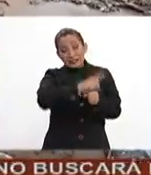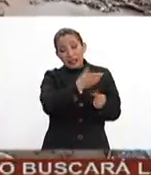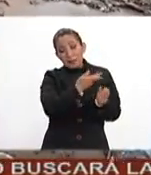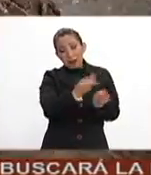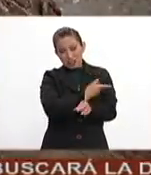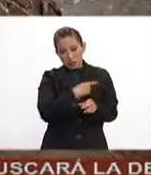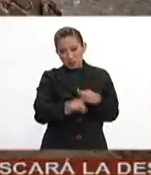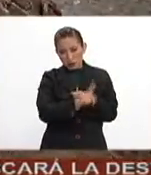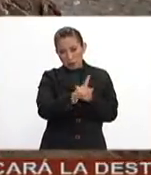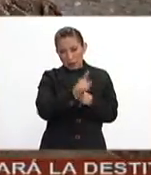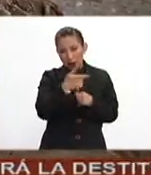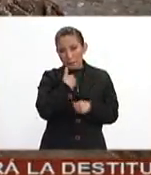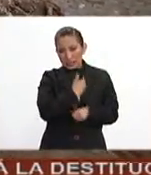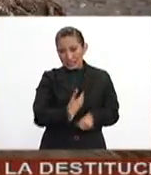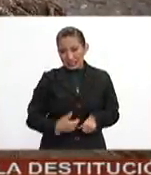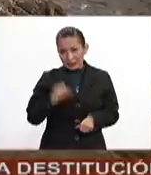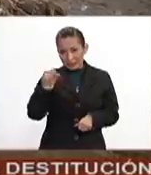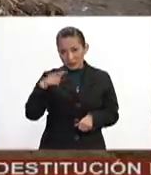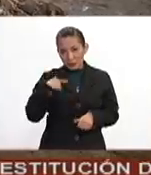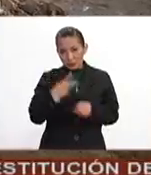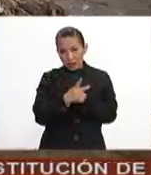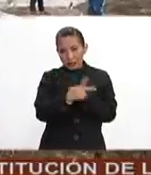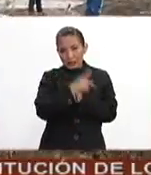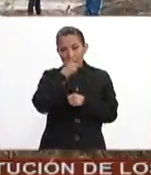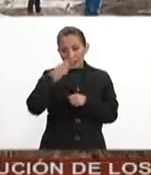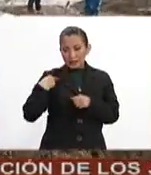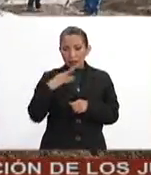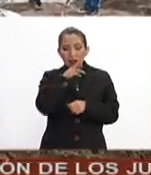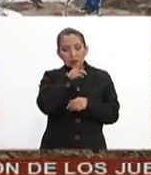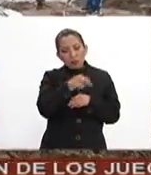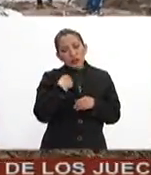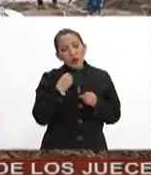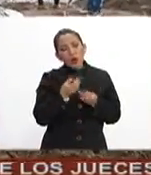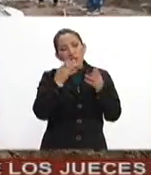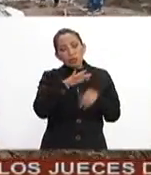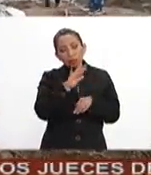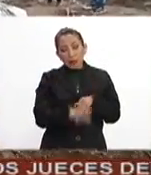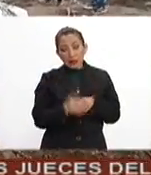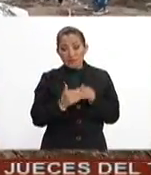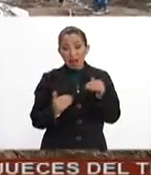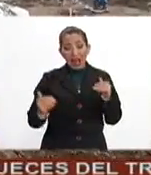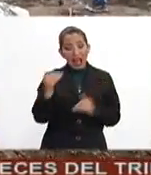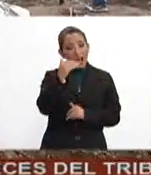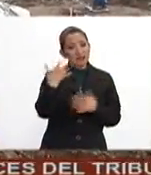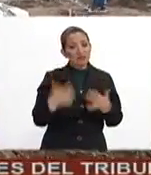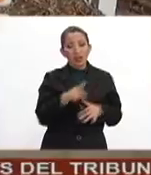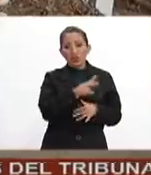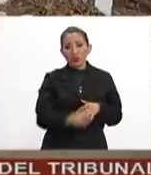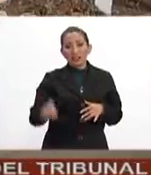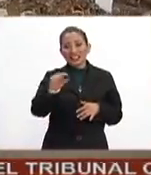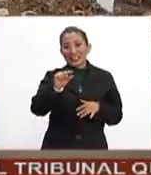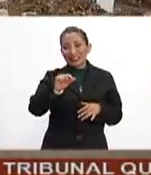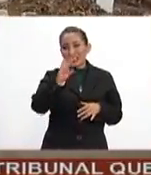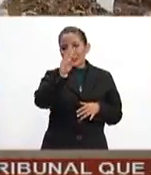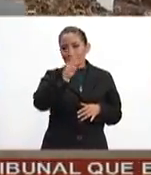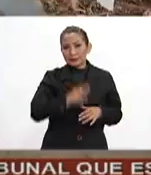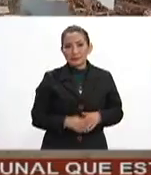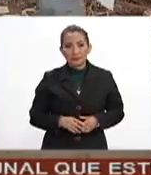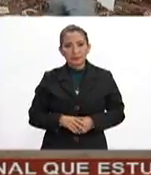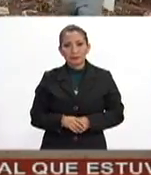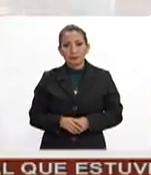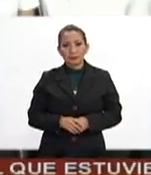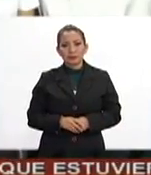de la tragedia, el presidente Juan Manuel Santos informó que en el último reporte de víctimas la cifra subió a 273.